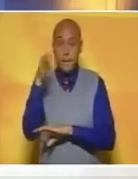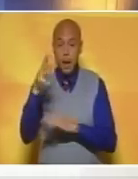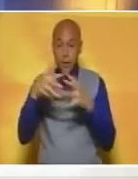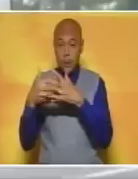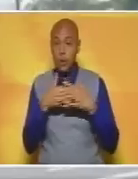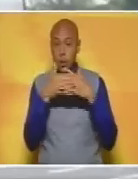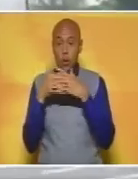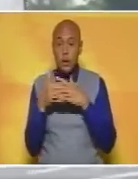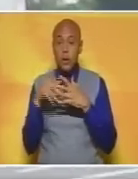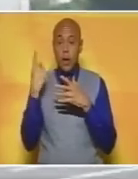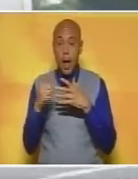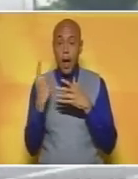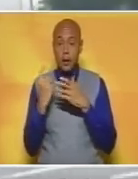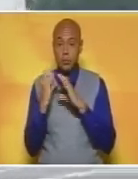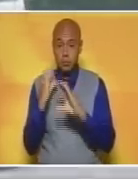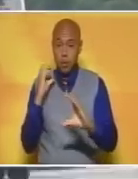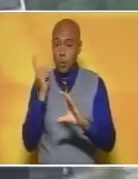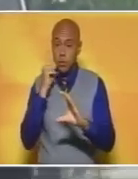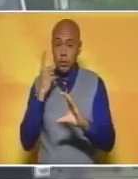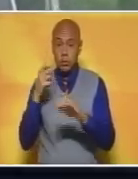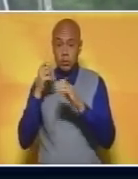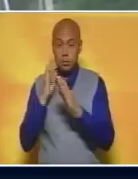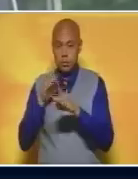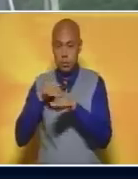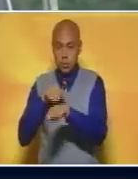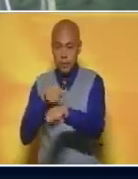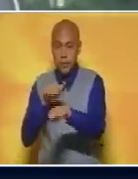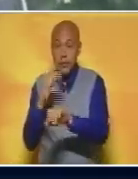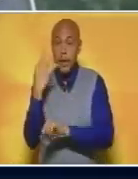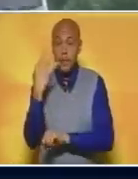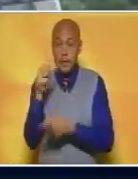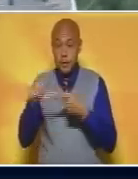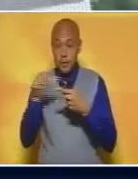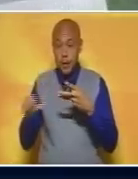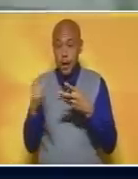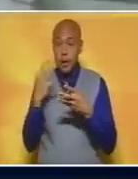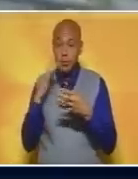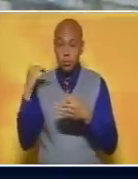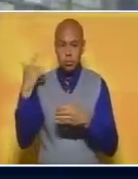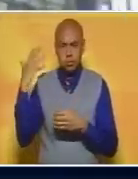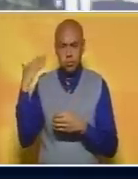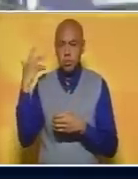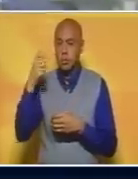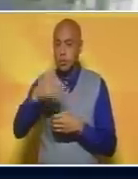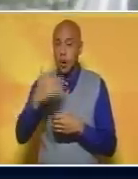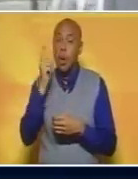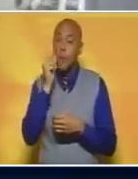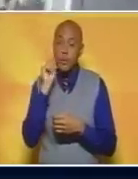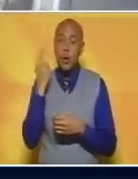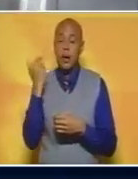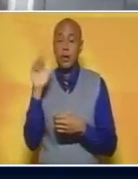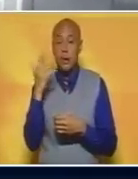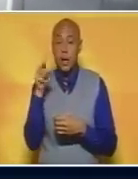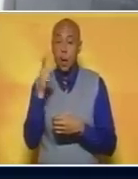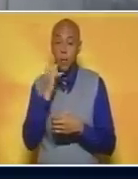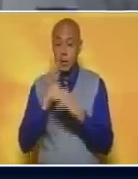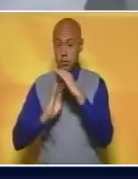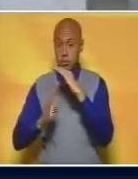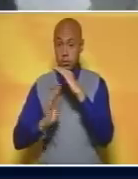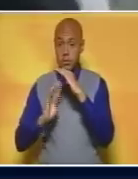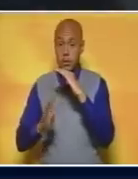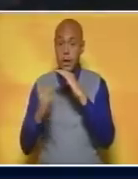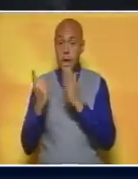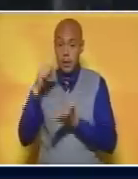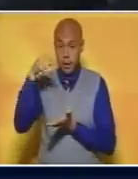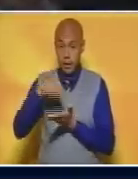Unidos. Tras una convocatoria realizada hace unas 3 semanas a través de redes sociales, los migrantes, más de 1 millar, partieron de